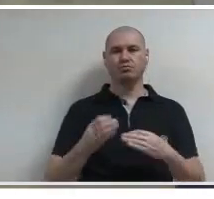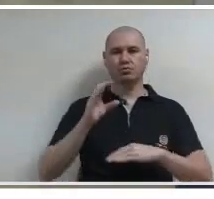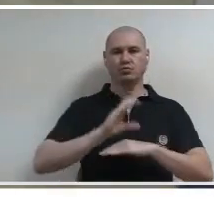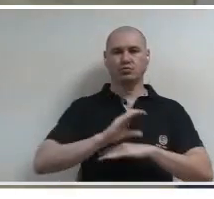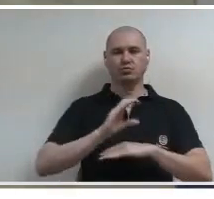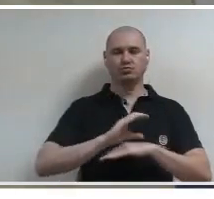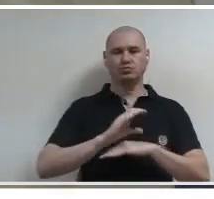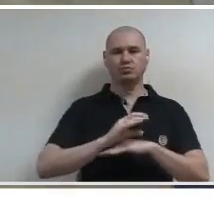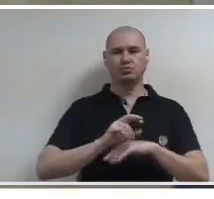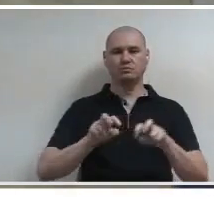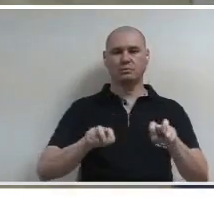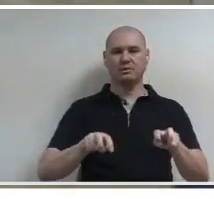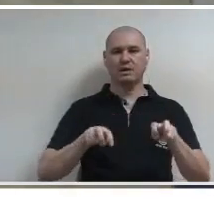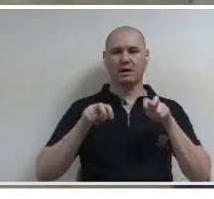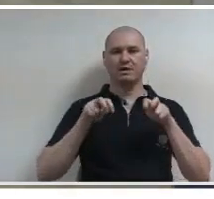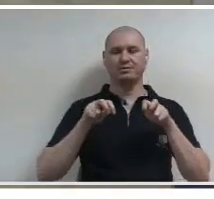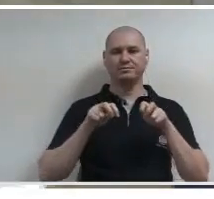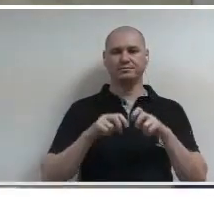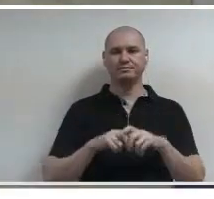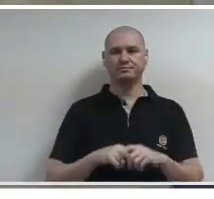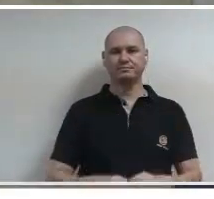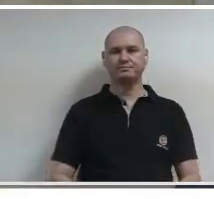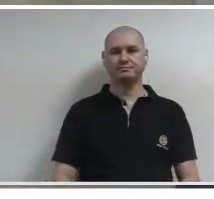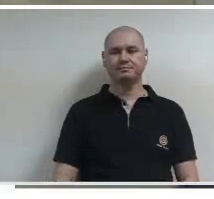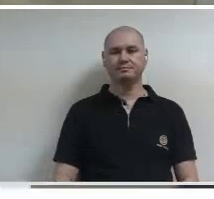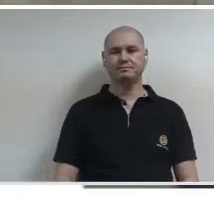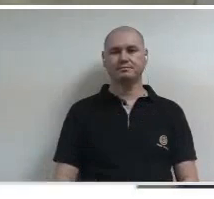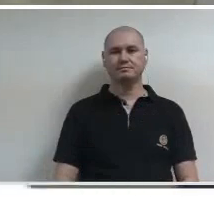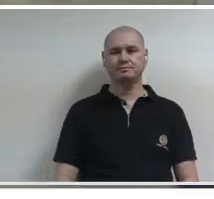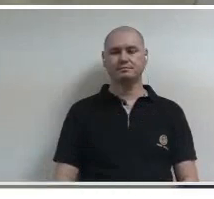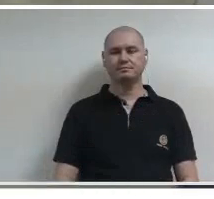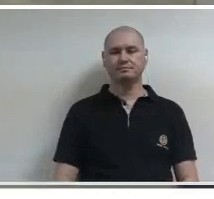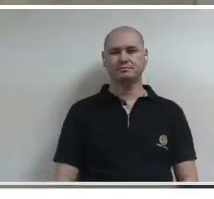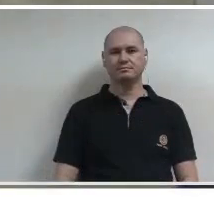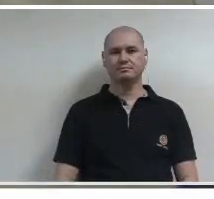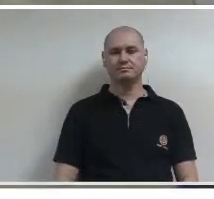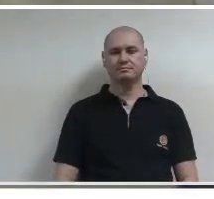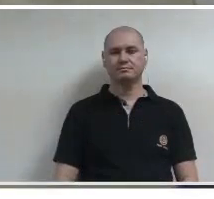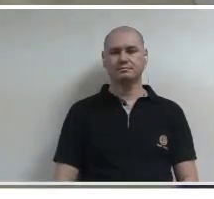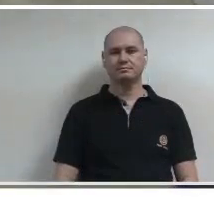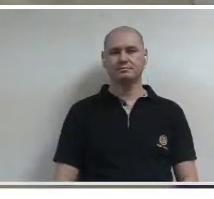superior. Orco diplomado, GETA, curso, seminario.